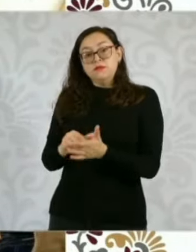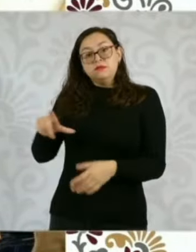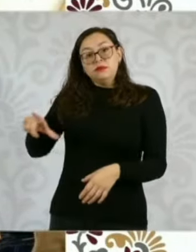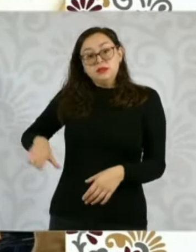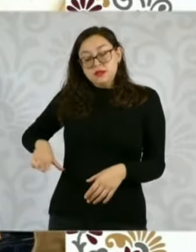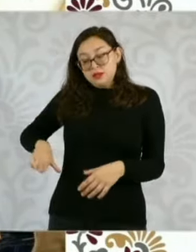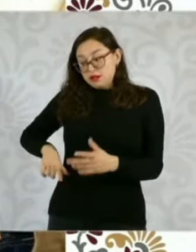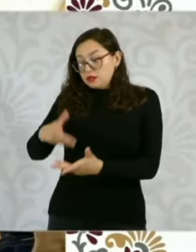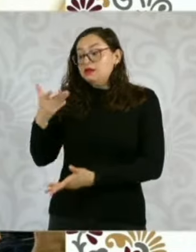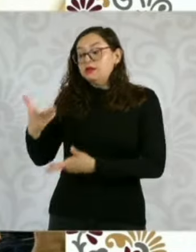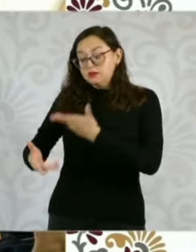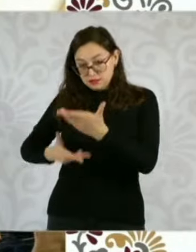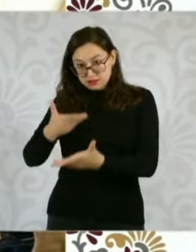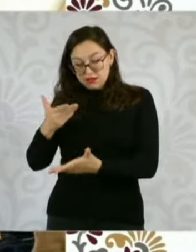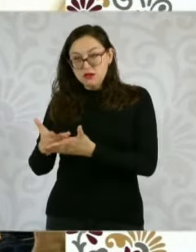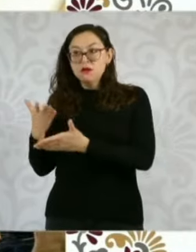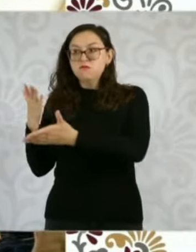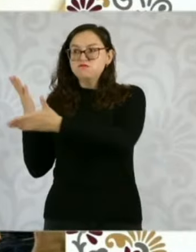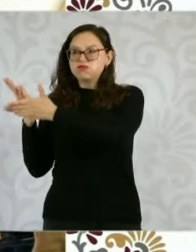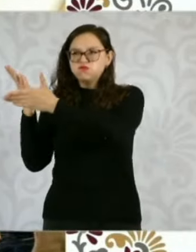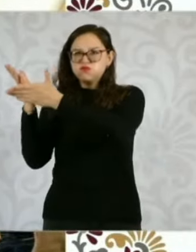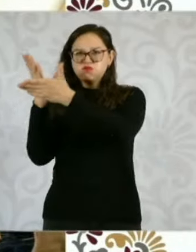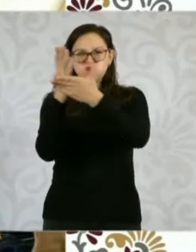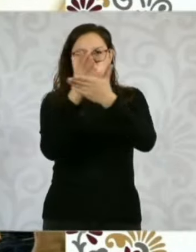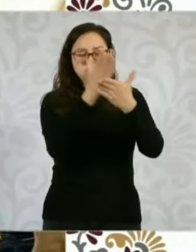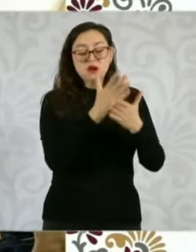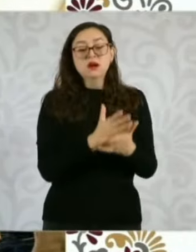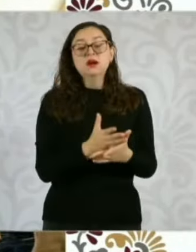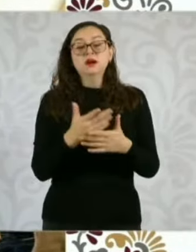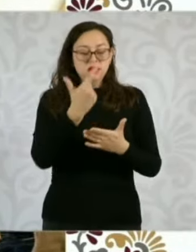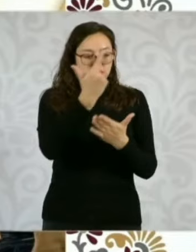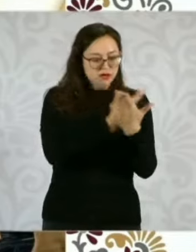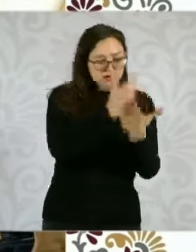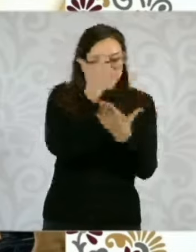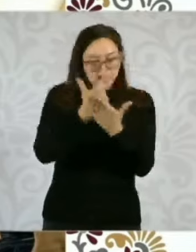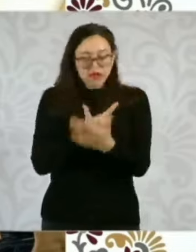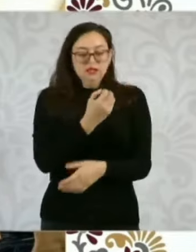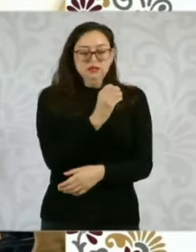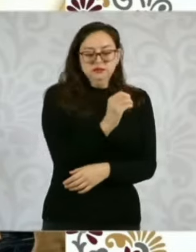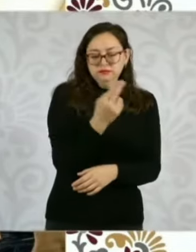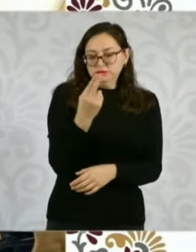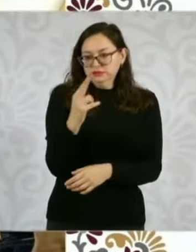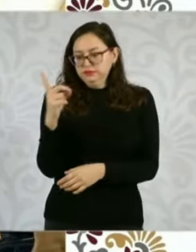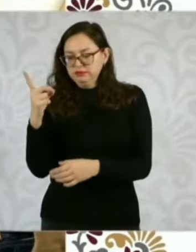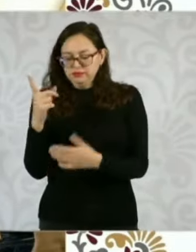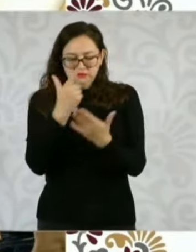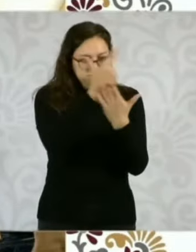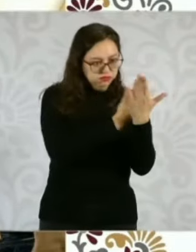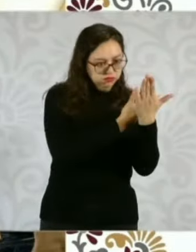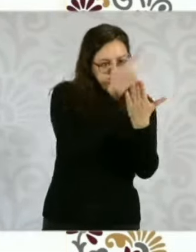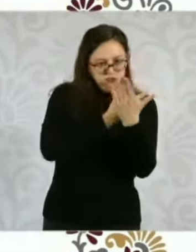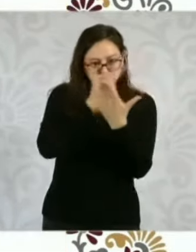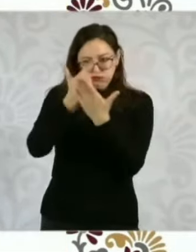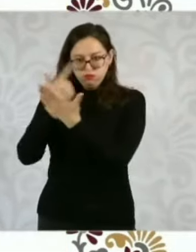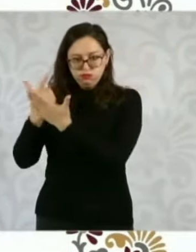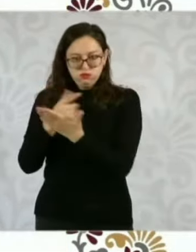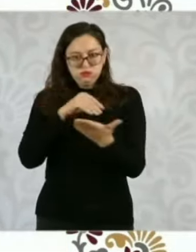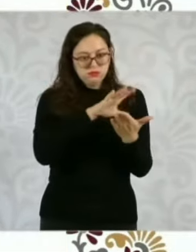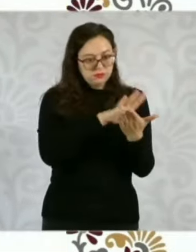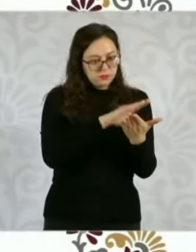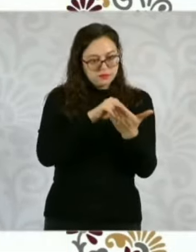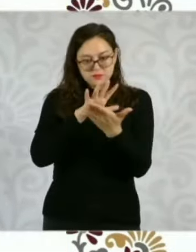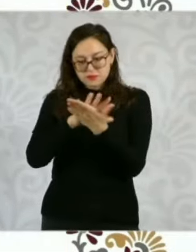y el censo se va a realizar octubre, noviembre y diciembre. Adelante.